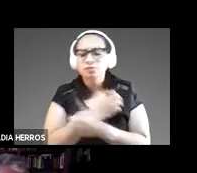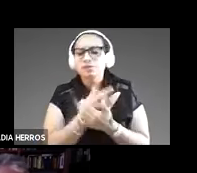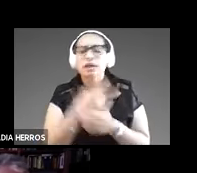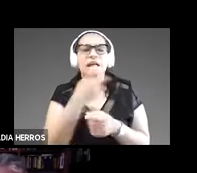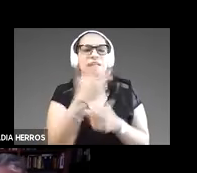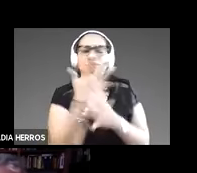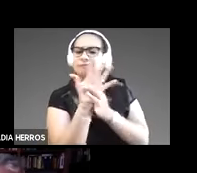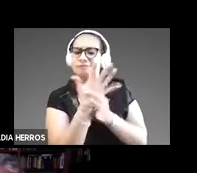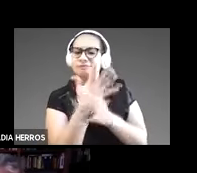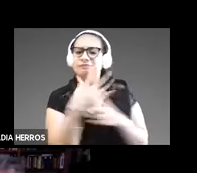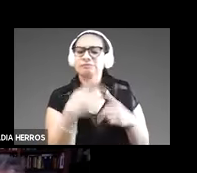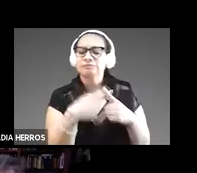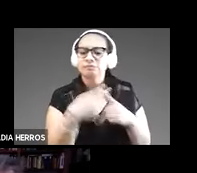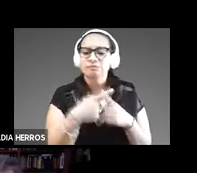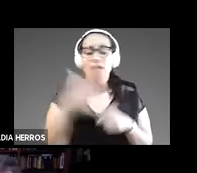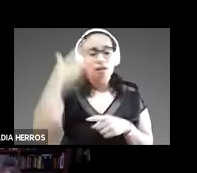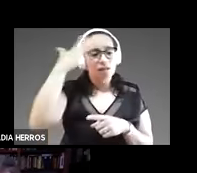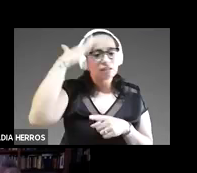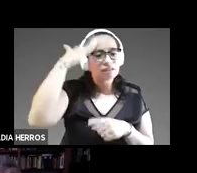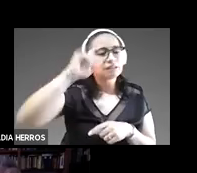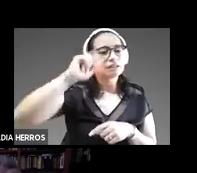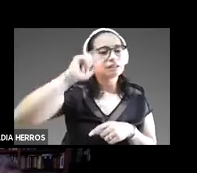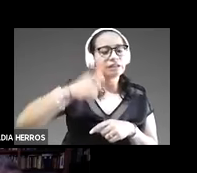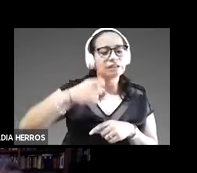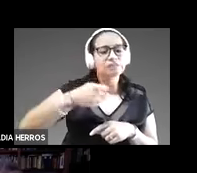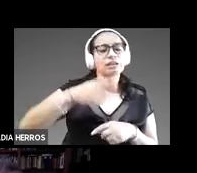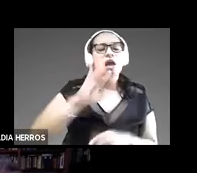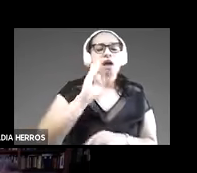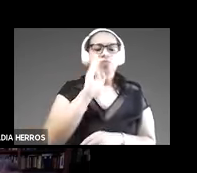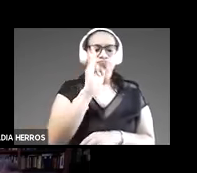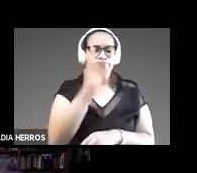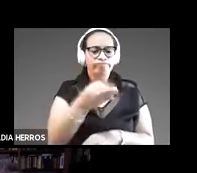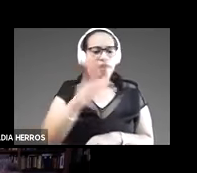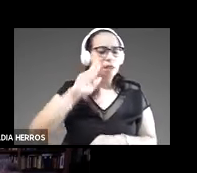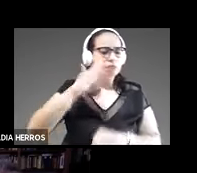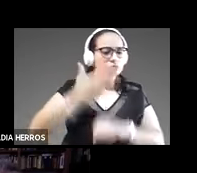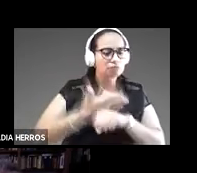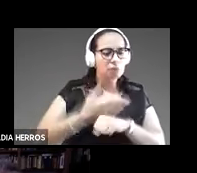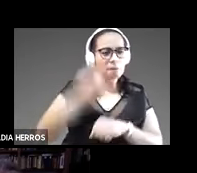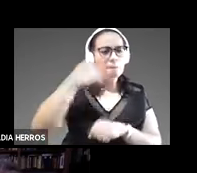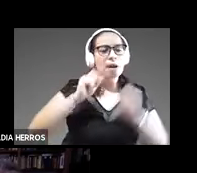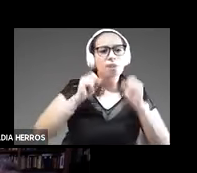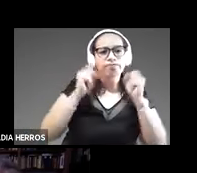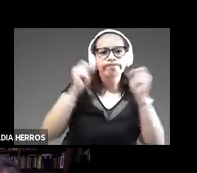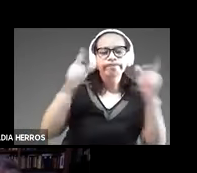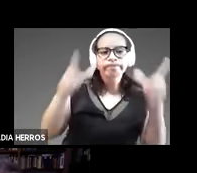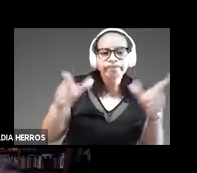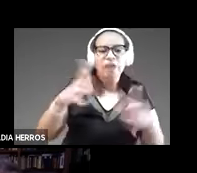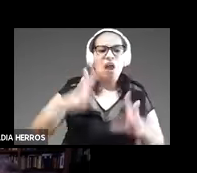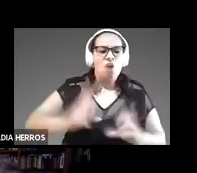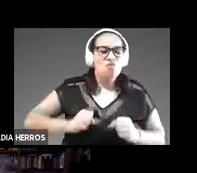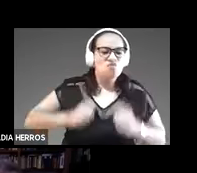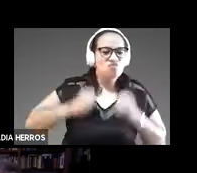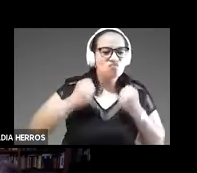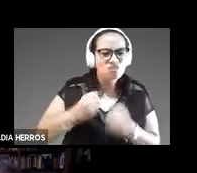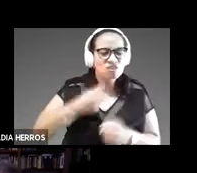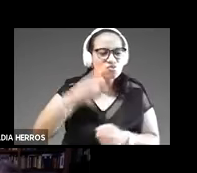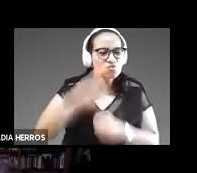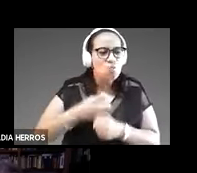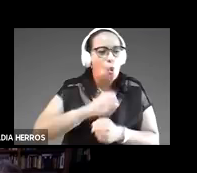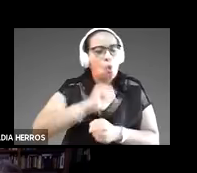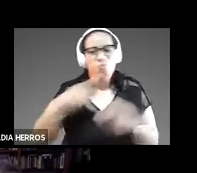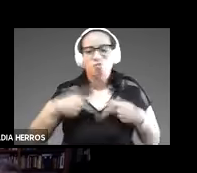que el liderazgo en sí consiste en aceptar la responsabilidad de inspirar esperanza y coraje a otros en alcanzar un propósito en común